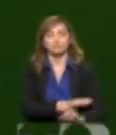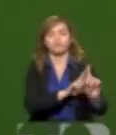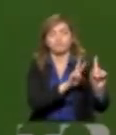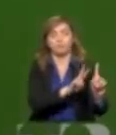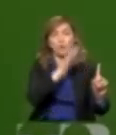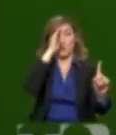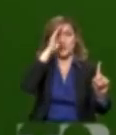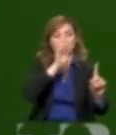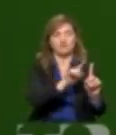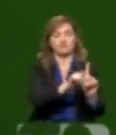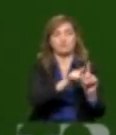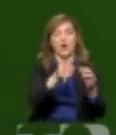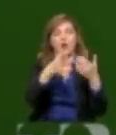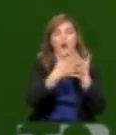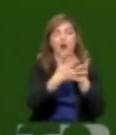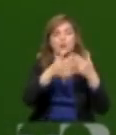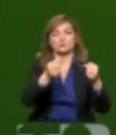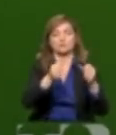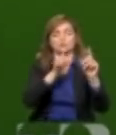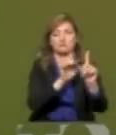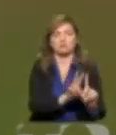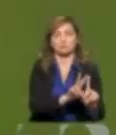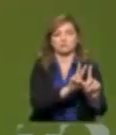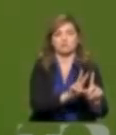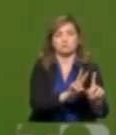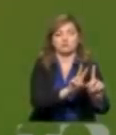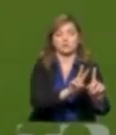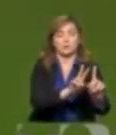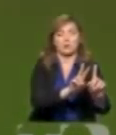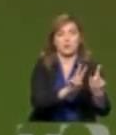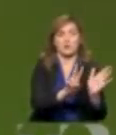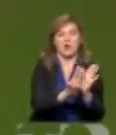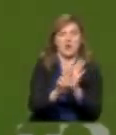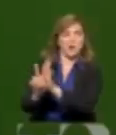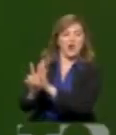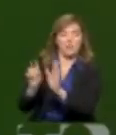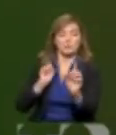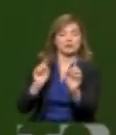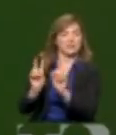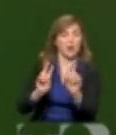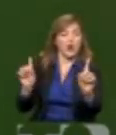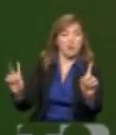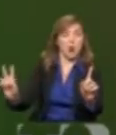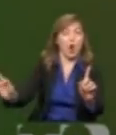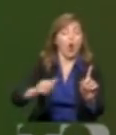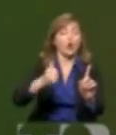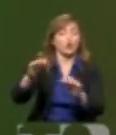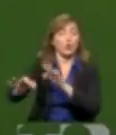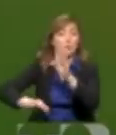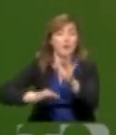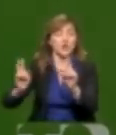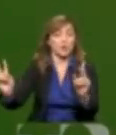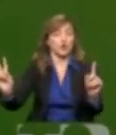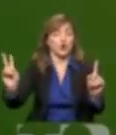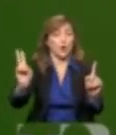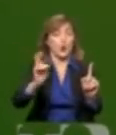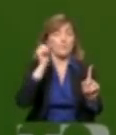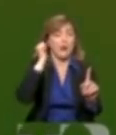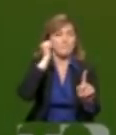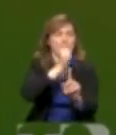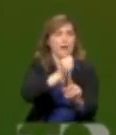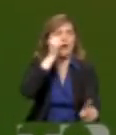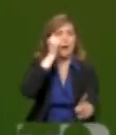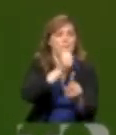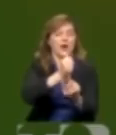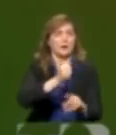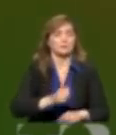custodia de agentes penitenciarios, cuando en segundos es separado y asesinado con un arma cortopunzante por un prisionero, con ayuda de